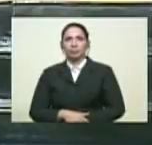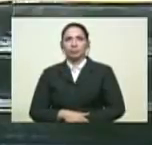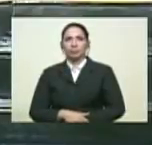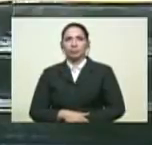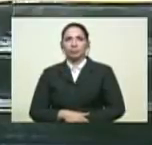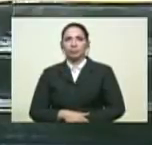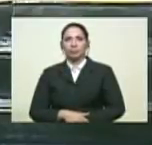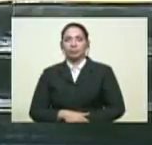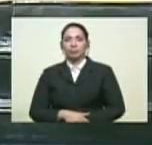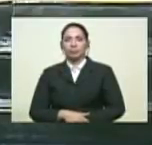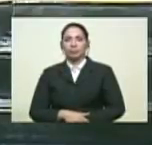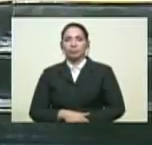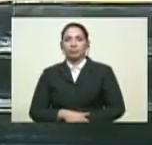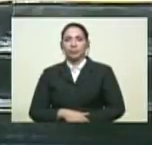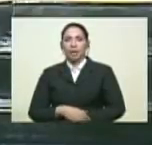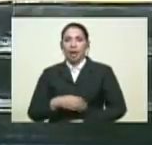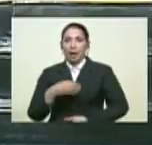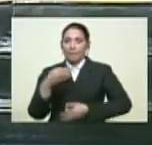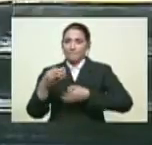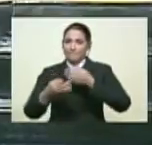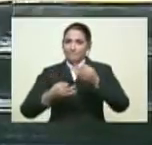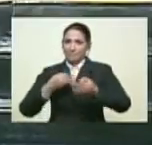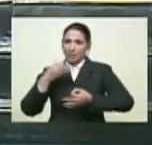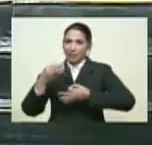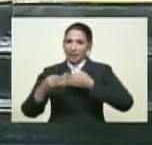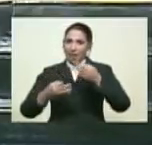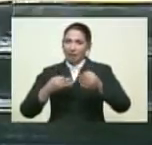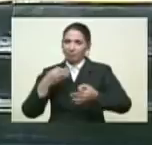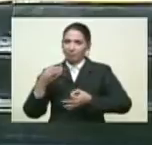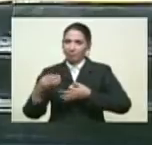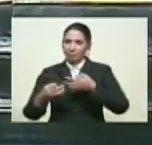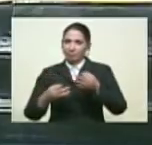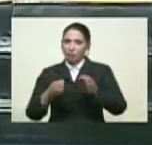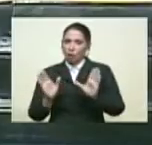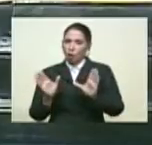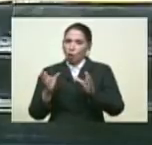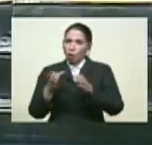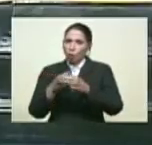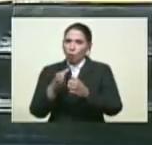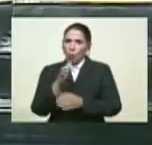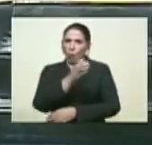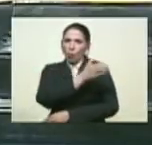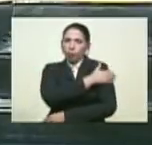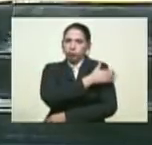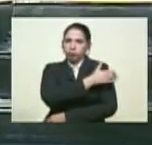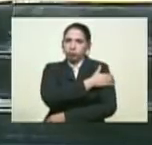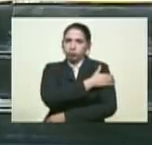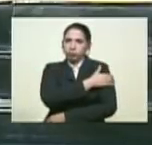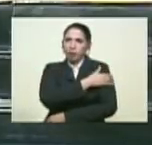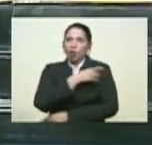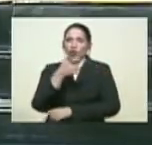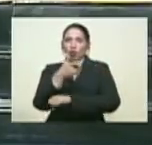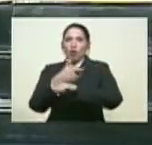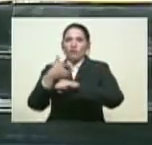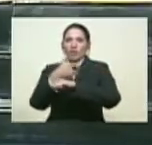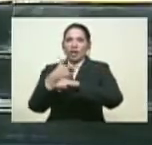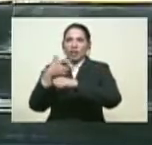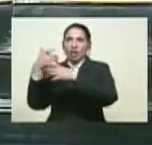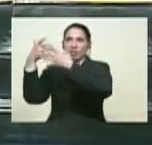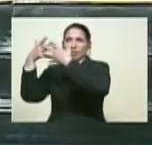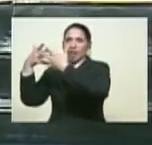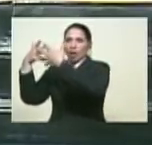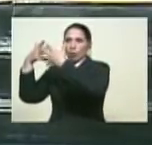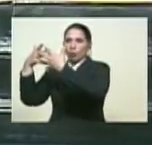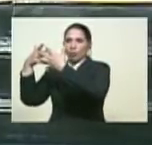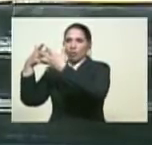para explicar la obsesión de los extremistas del Ku Klux Klan que gobiernan Estados Unidos y de la